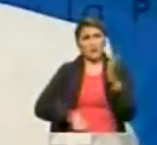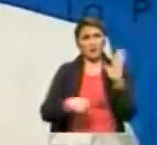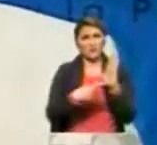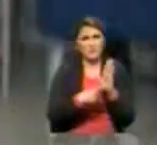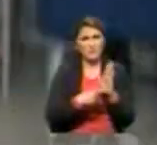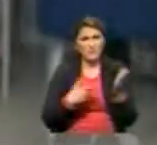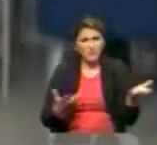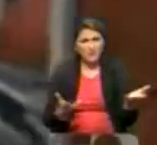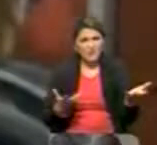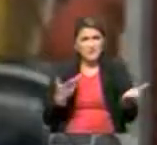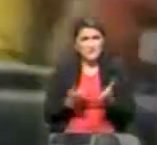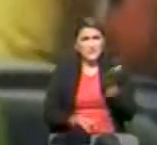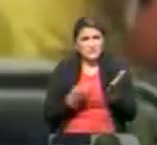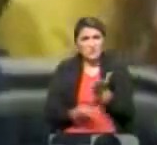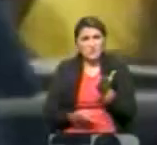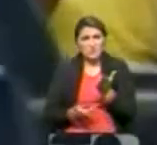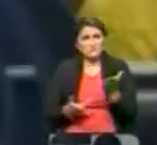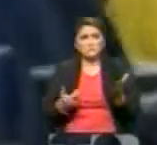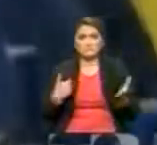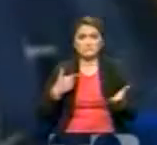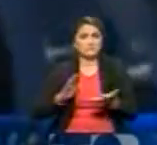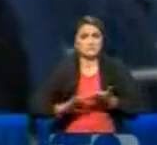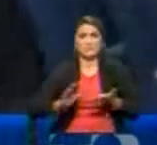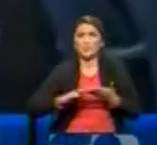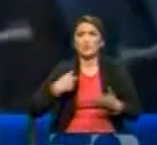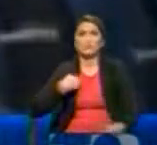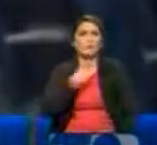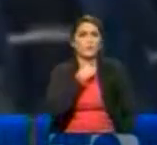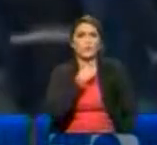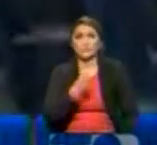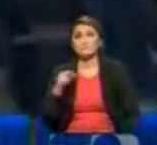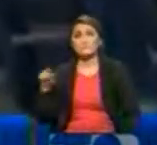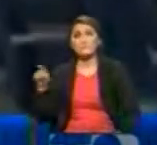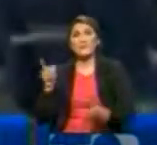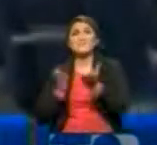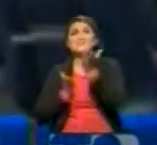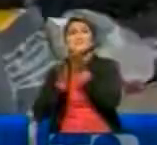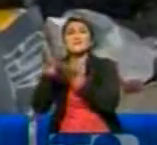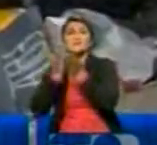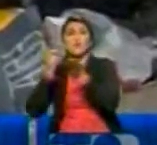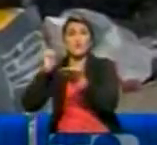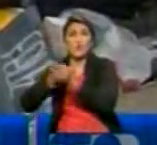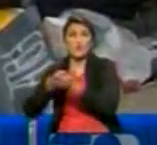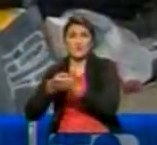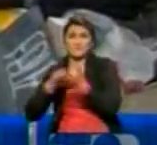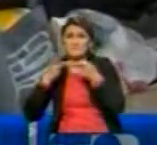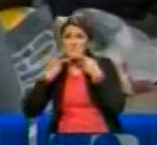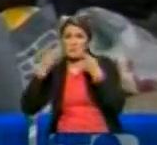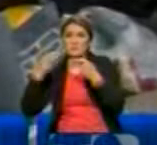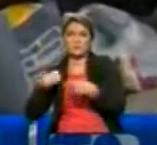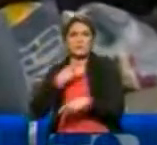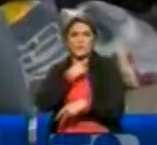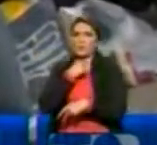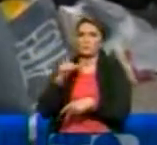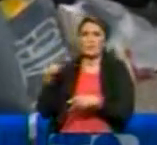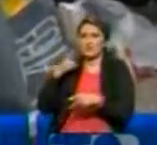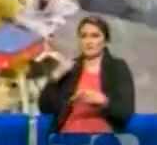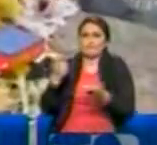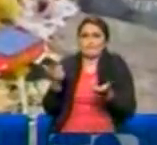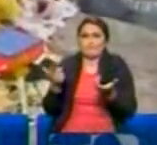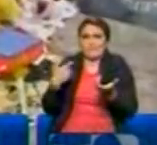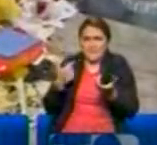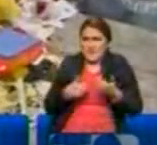con Guayaquil. Viteri calificó de sospechosa la preocupación de la entidad sobre las quejas presentadas por Guayaquil Limpio,